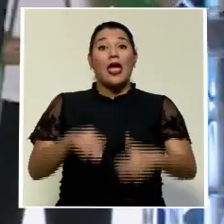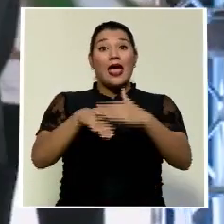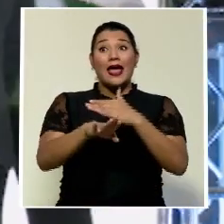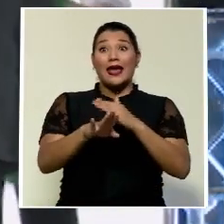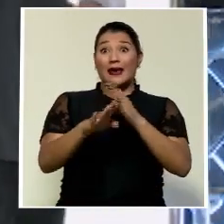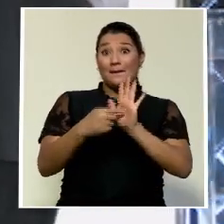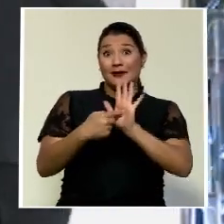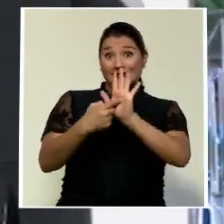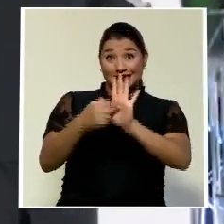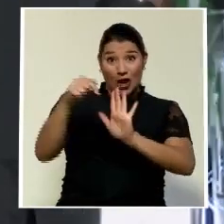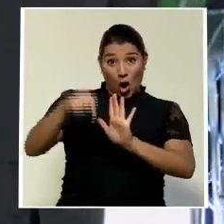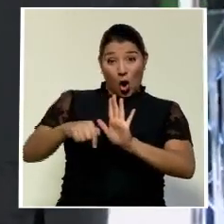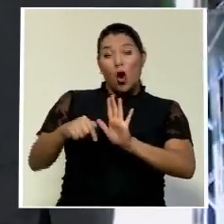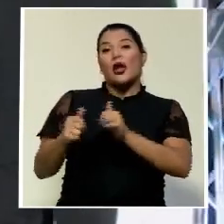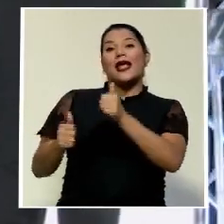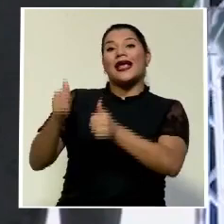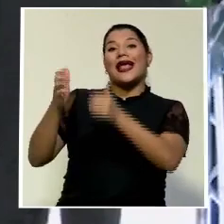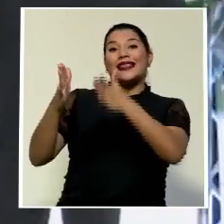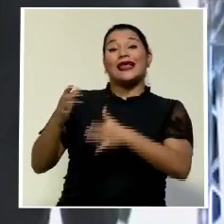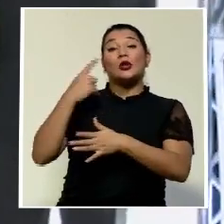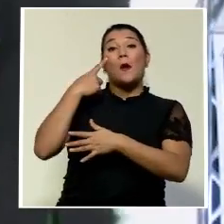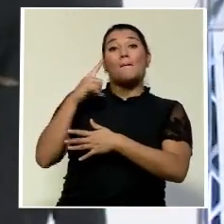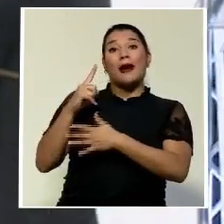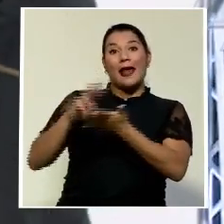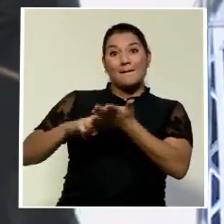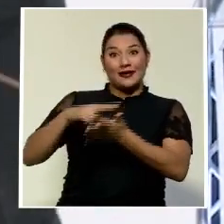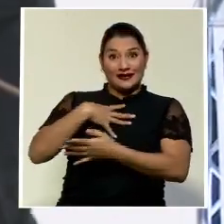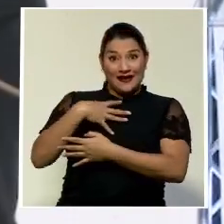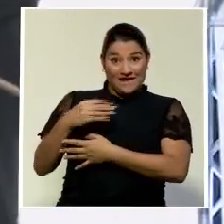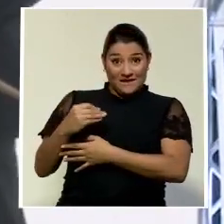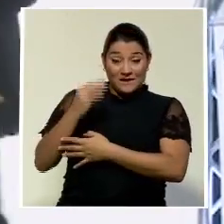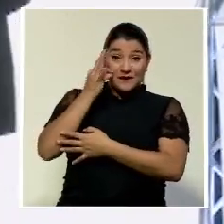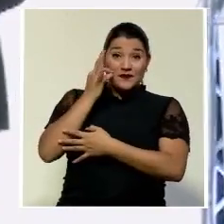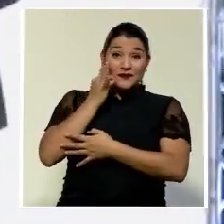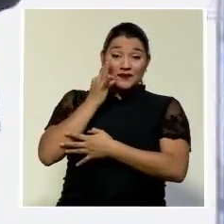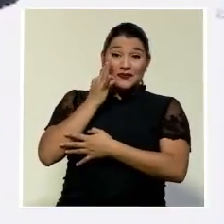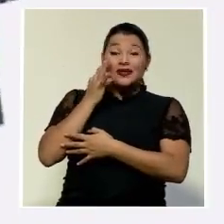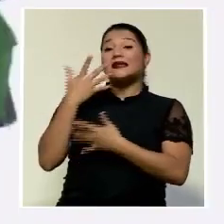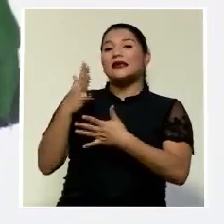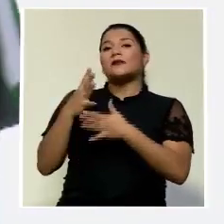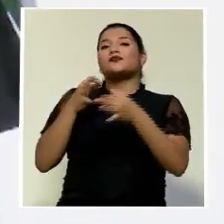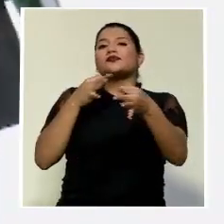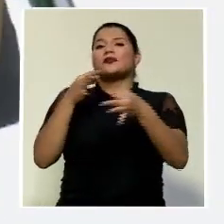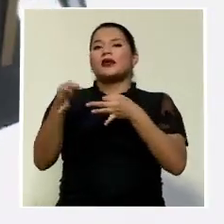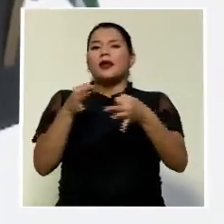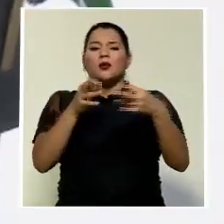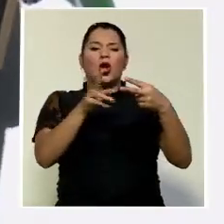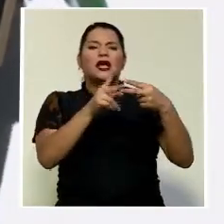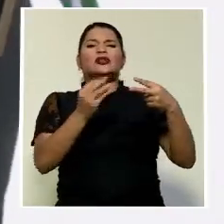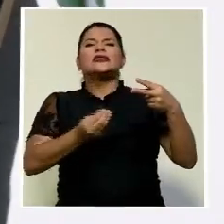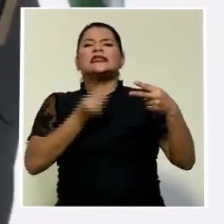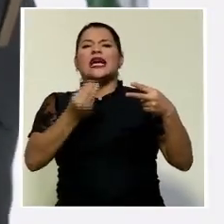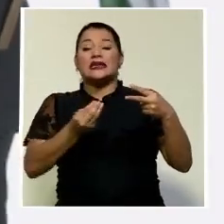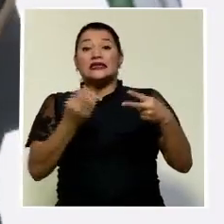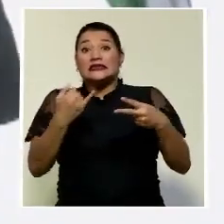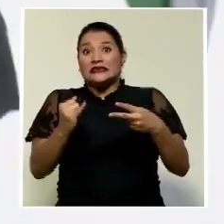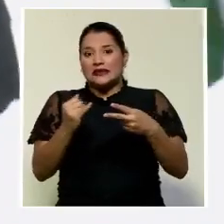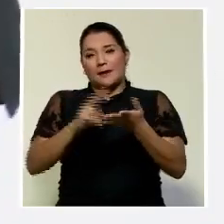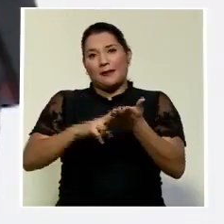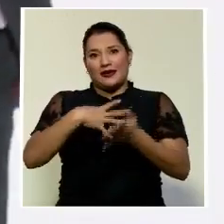presentación, el candidato verde y blanco explicó qué labores tendrá cada vicepresidente en caso de ganar las